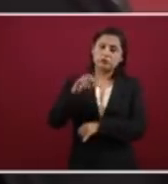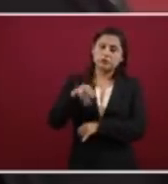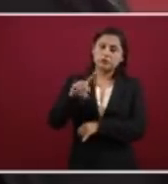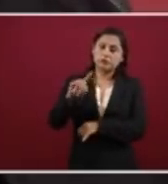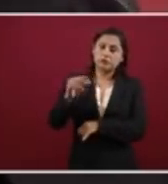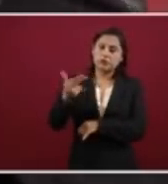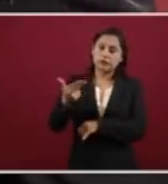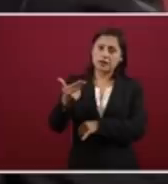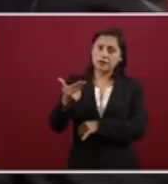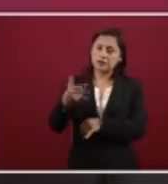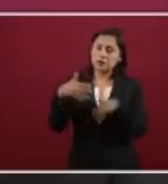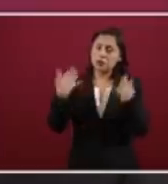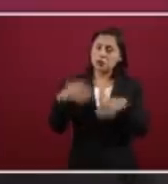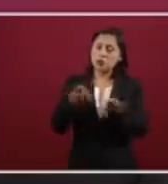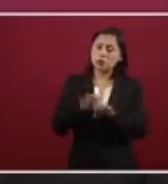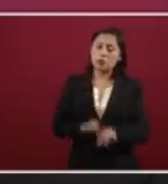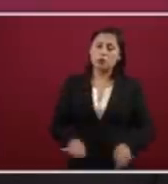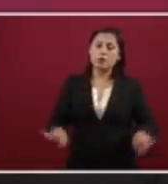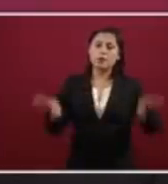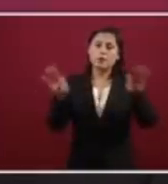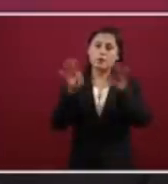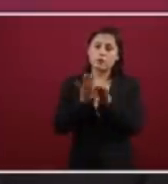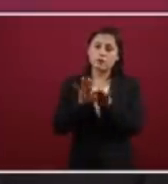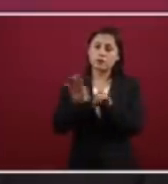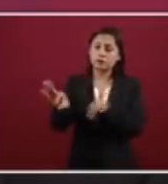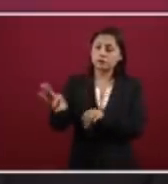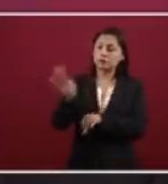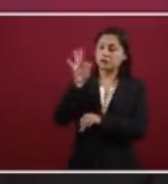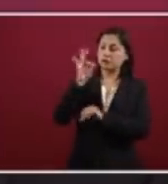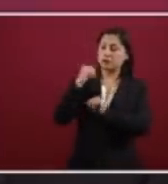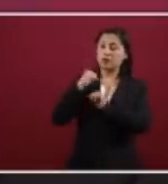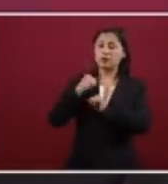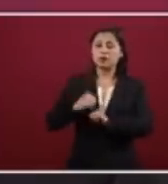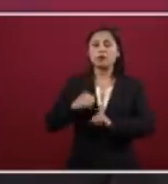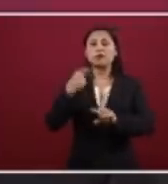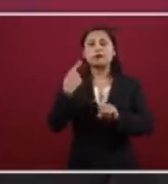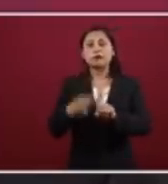en manos de gente íntegra, honesta,